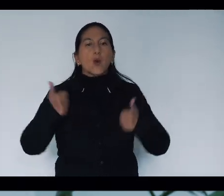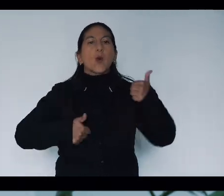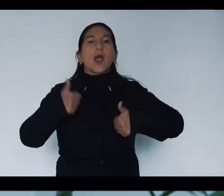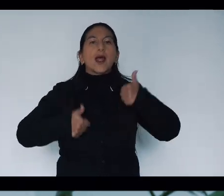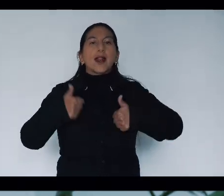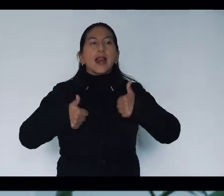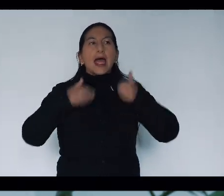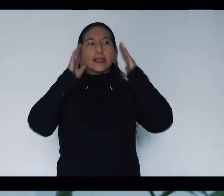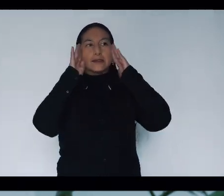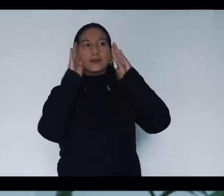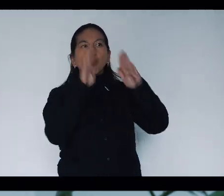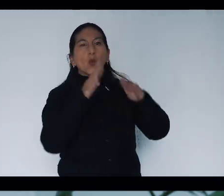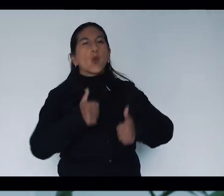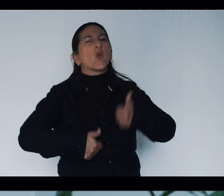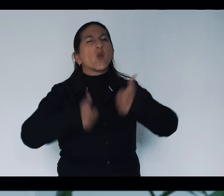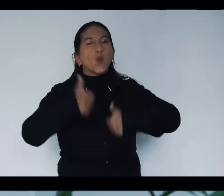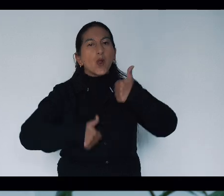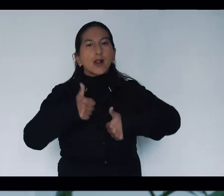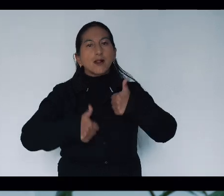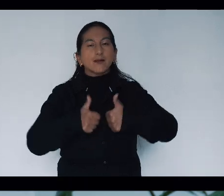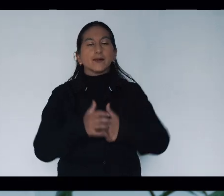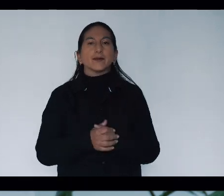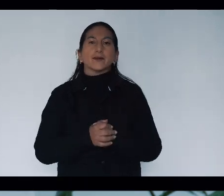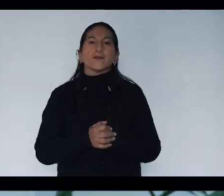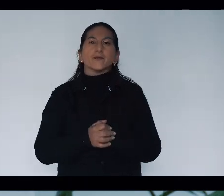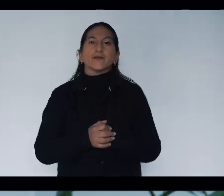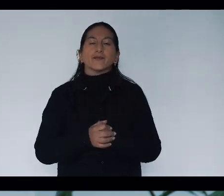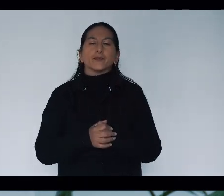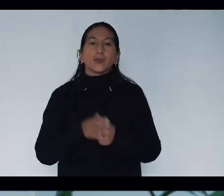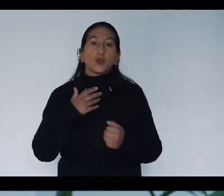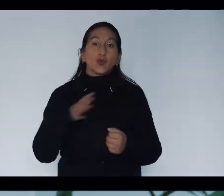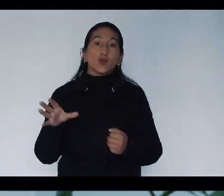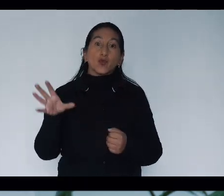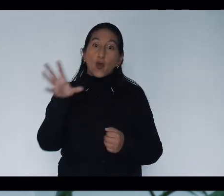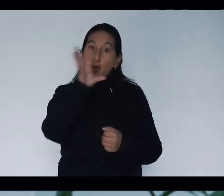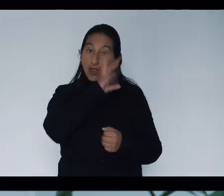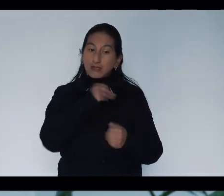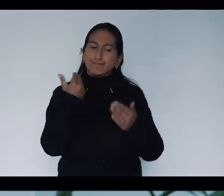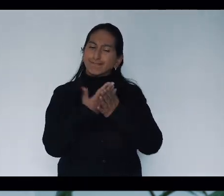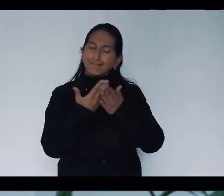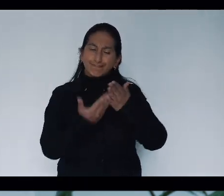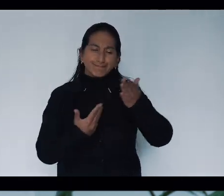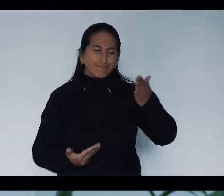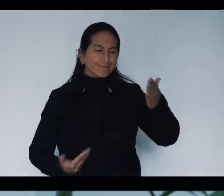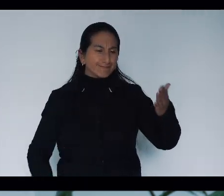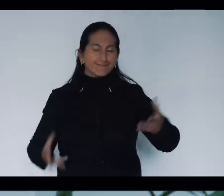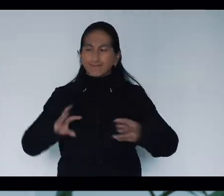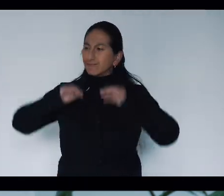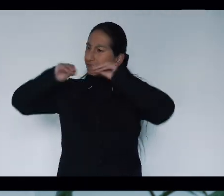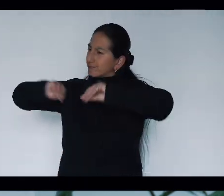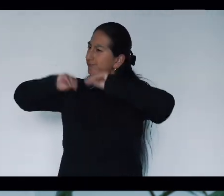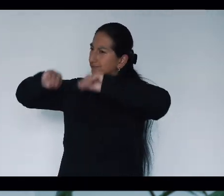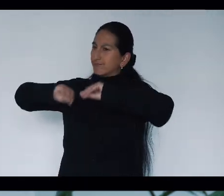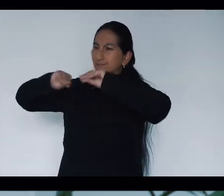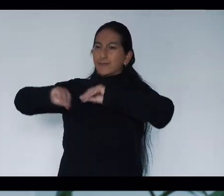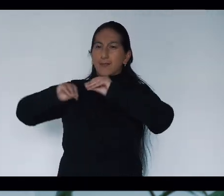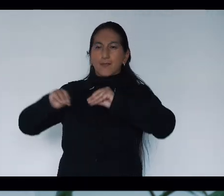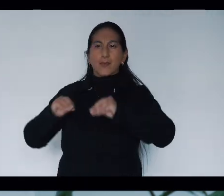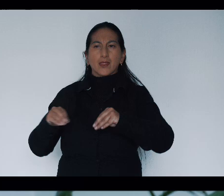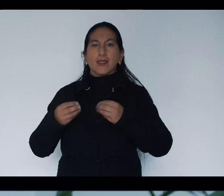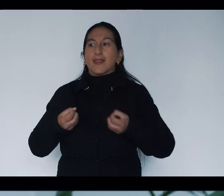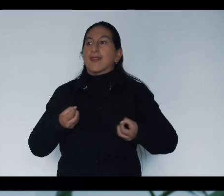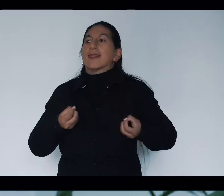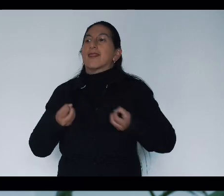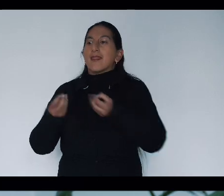ese particular, y todas aquellas herramientas donde nos han empoderado, donde nos han dado el autodesarrollo,